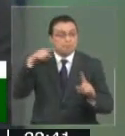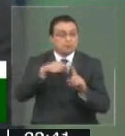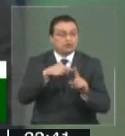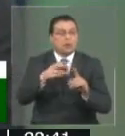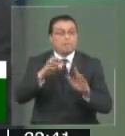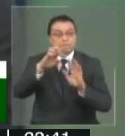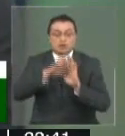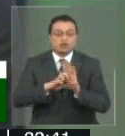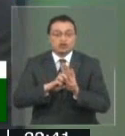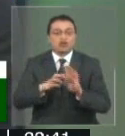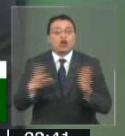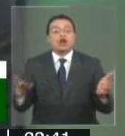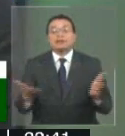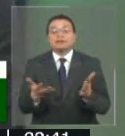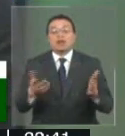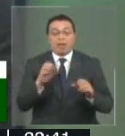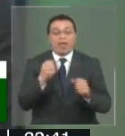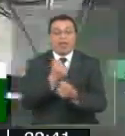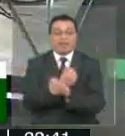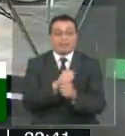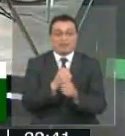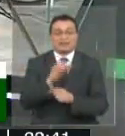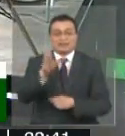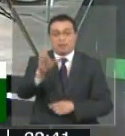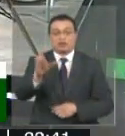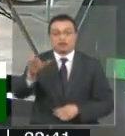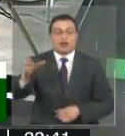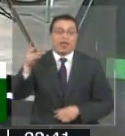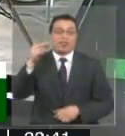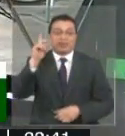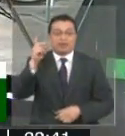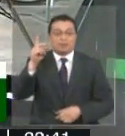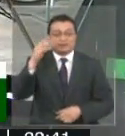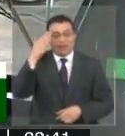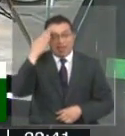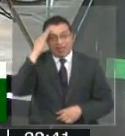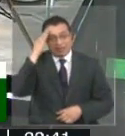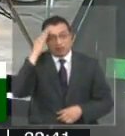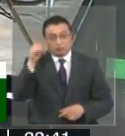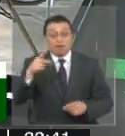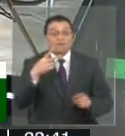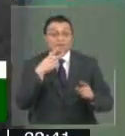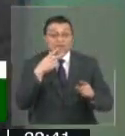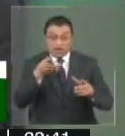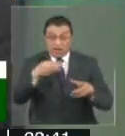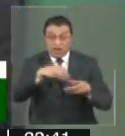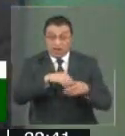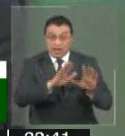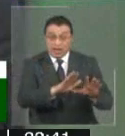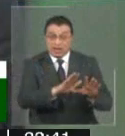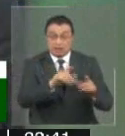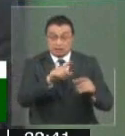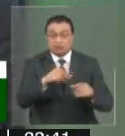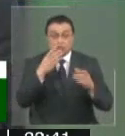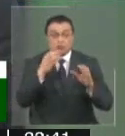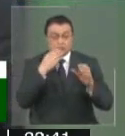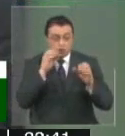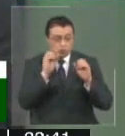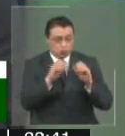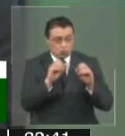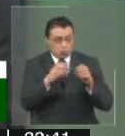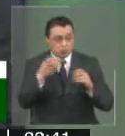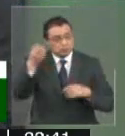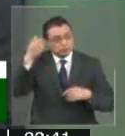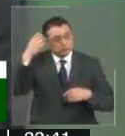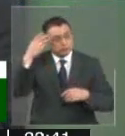el objetivo principal de todo el proyecto es la autonomía de la persona con discapacidad intelectual. Ellos viven ahí, ¿no? Ellos hacen un percurso de trabajo, un percurso